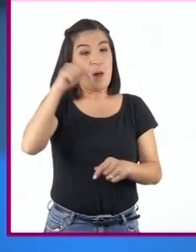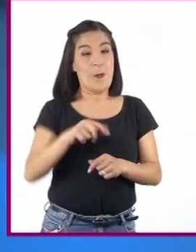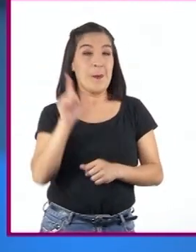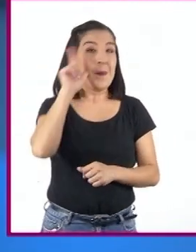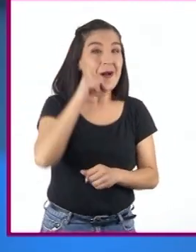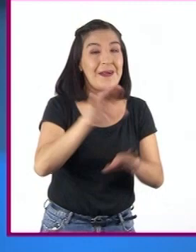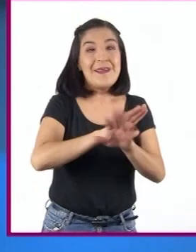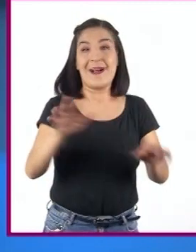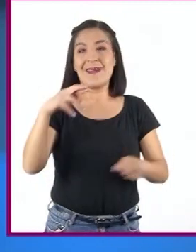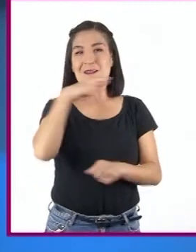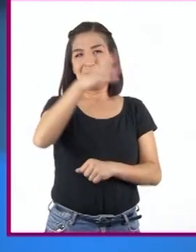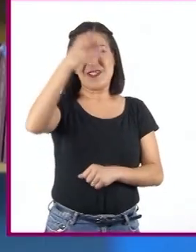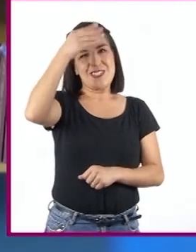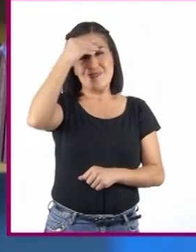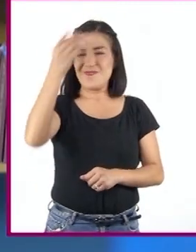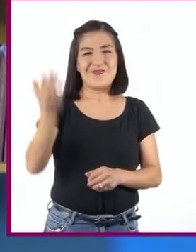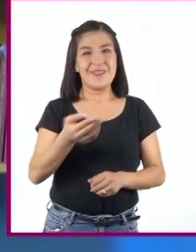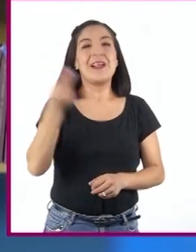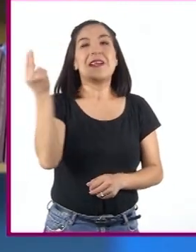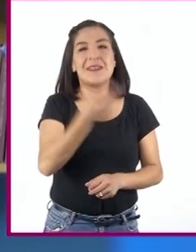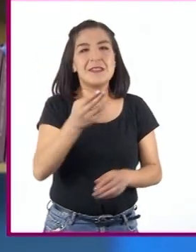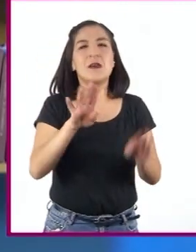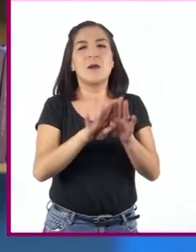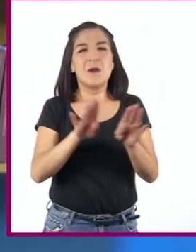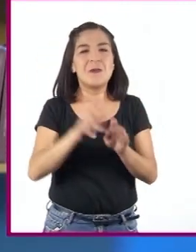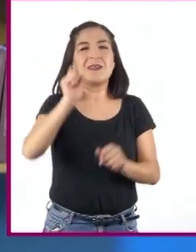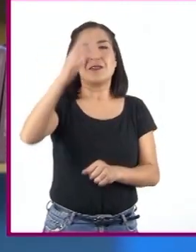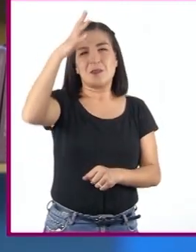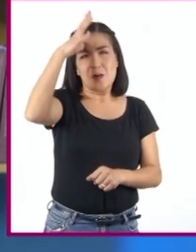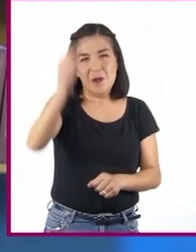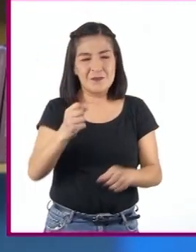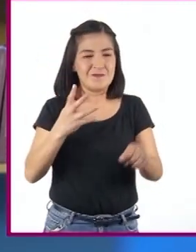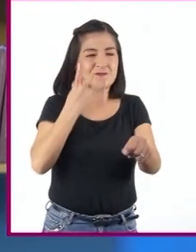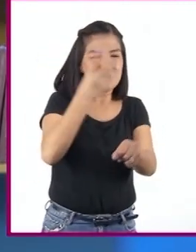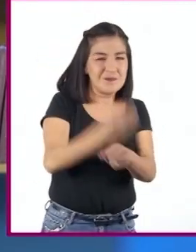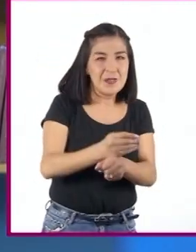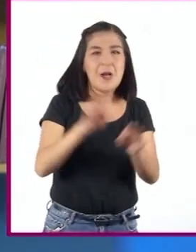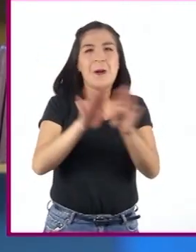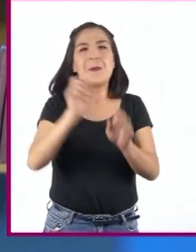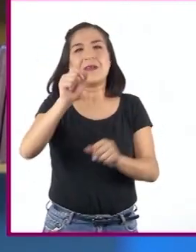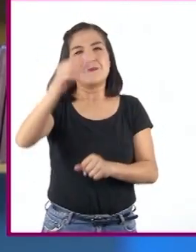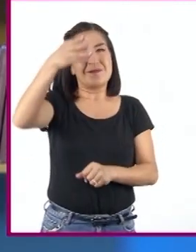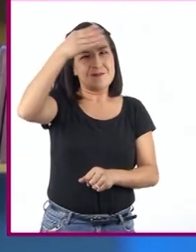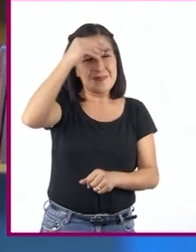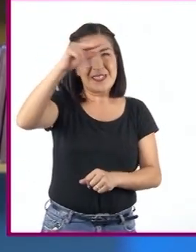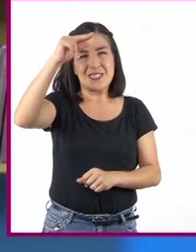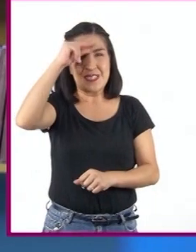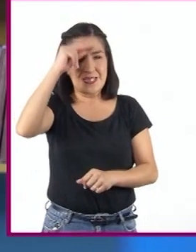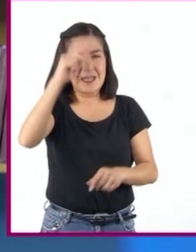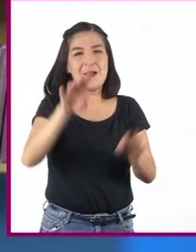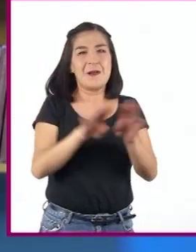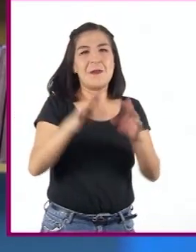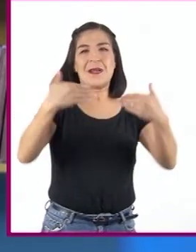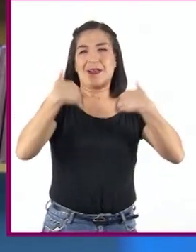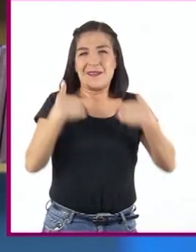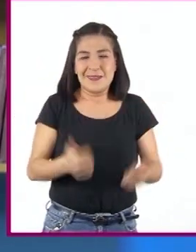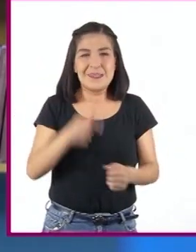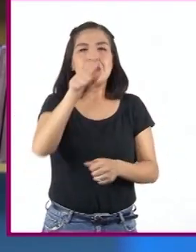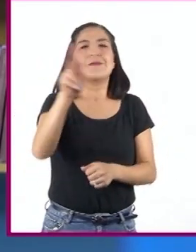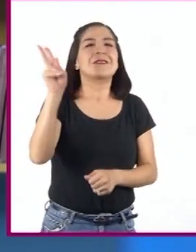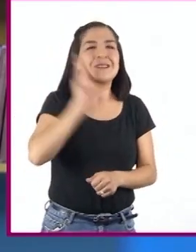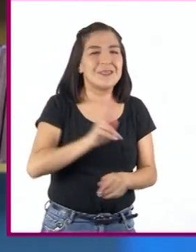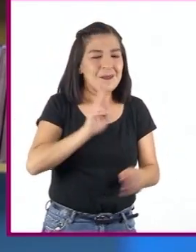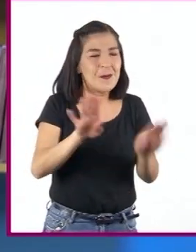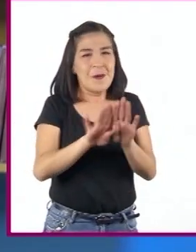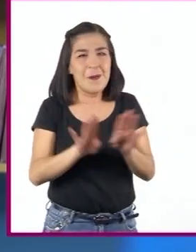mañana. Requiere de asociar conceptos, desarrollar habilidades, pero principalmente de intentar dar